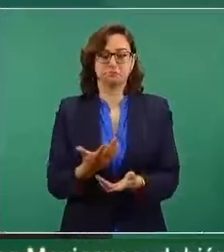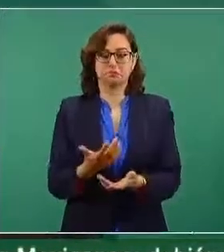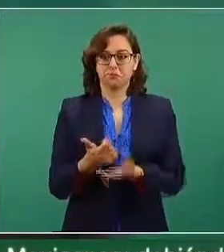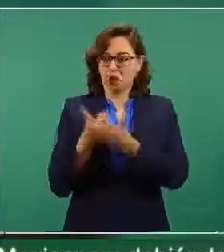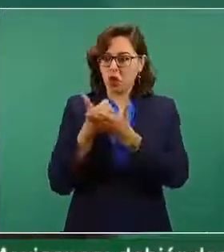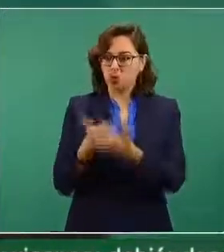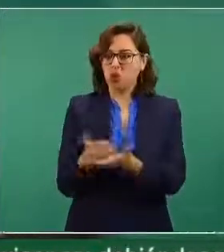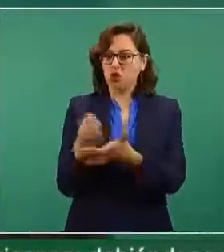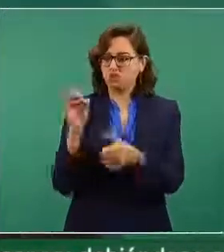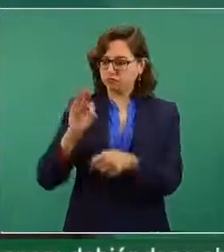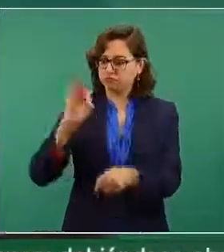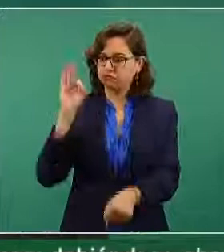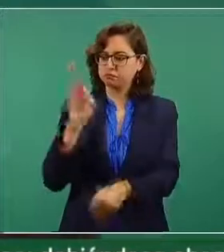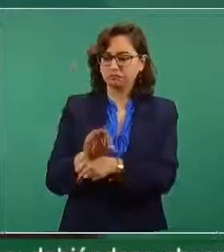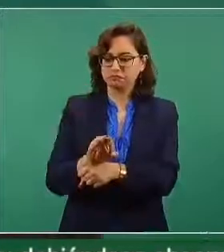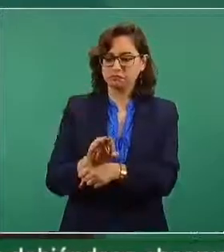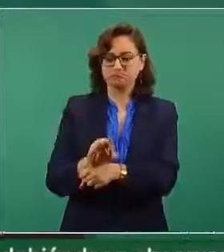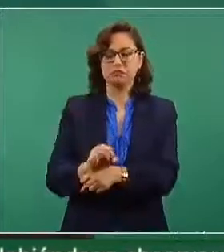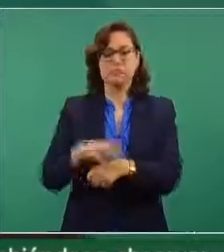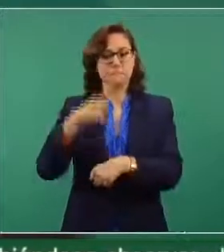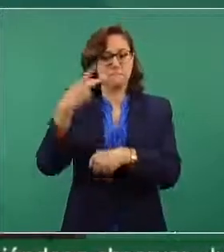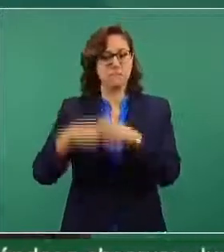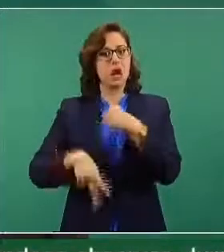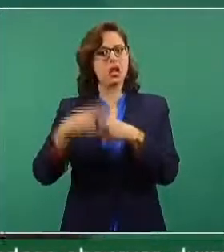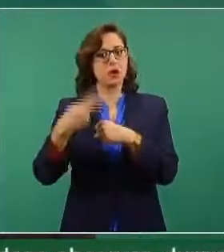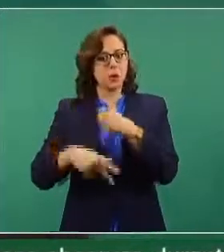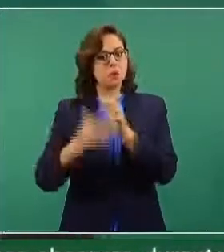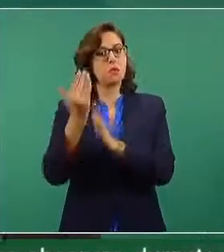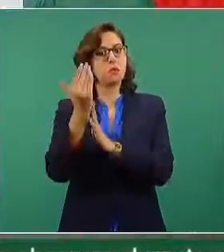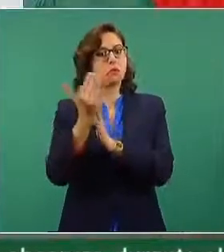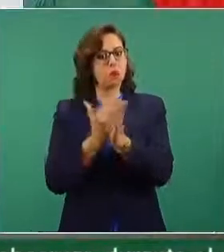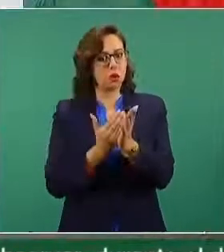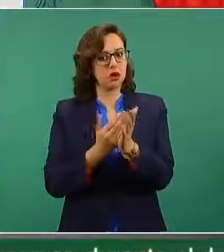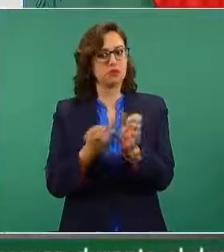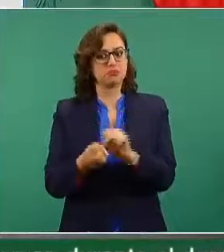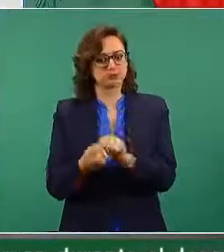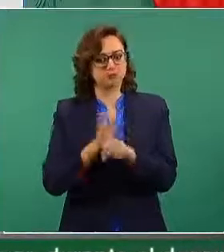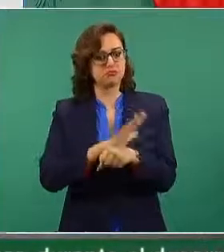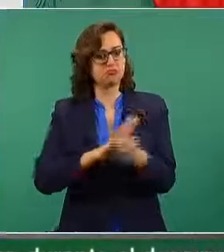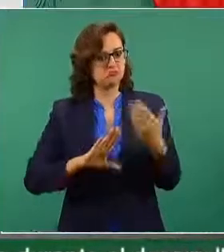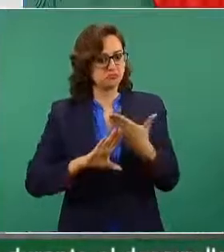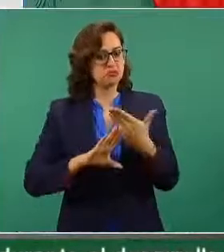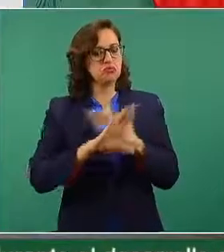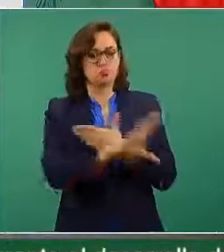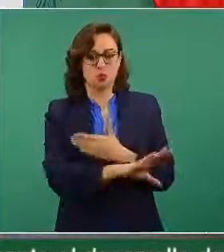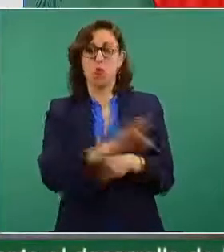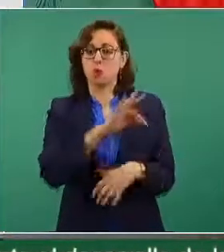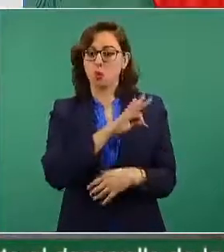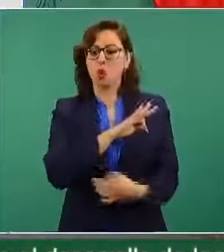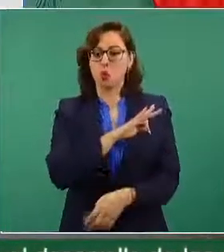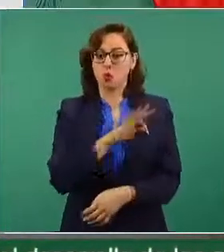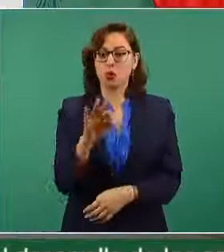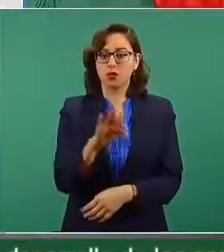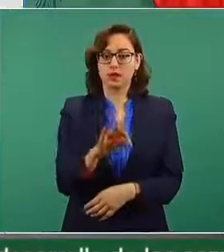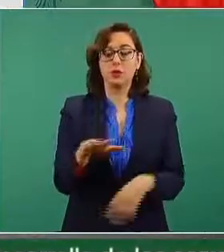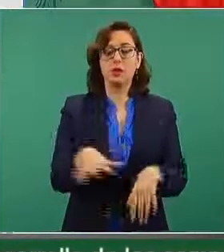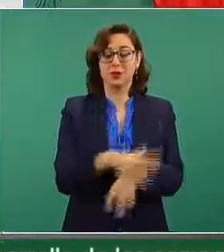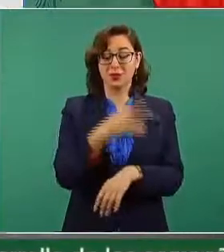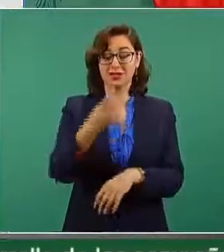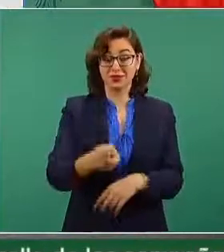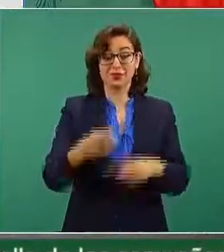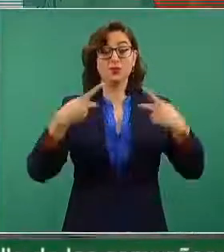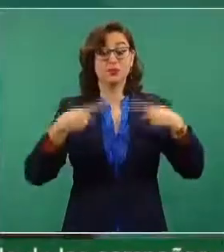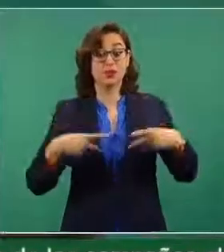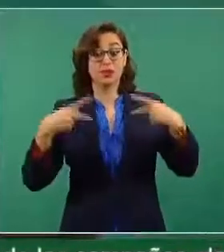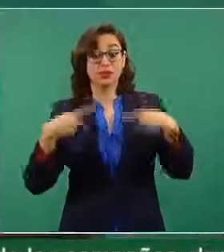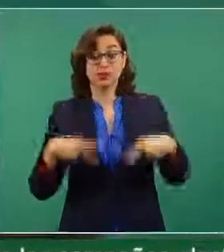decir, la capacidad de reducir el riesgo de enfermedad y sobre todo eso es lo que logran que personas que